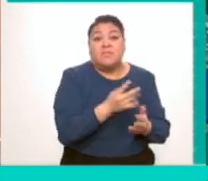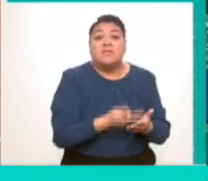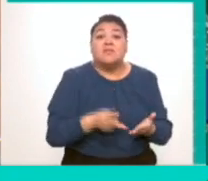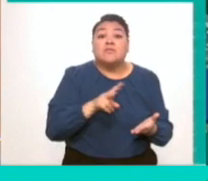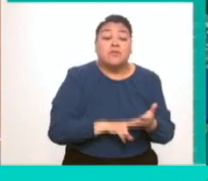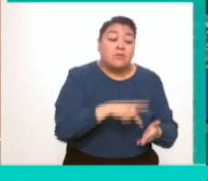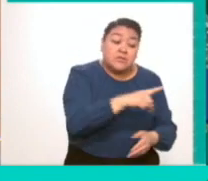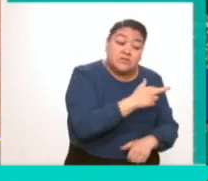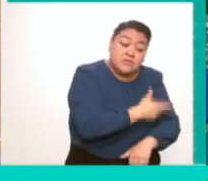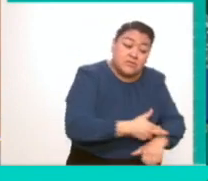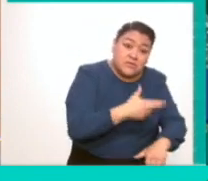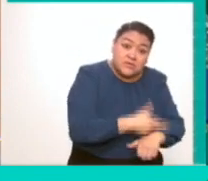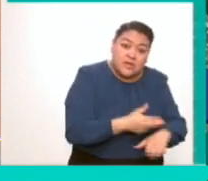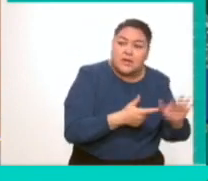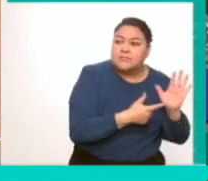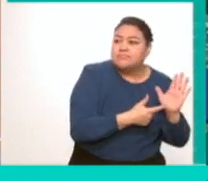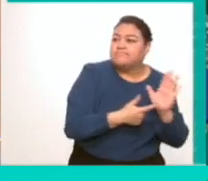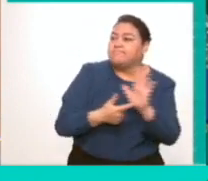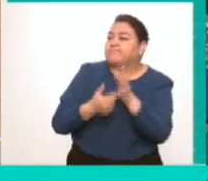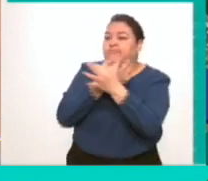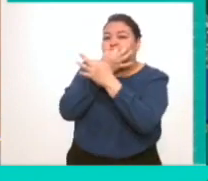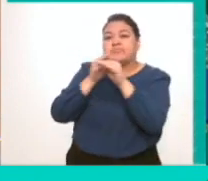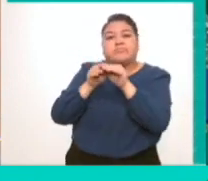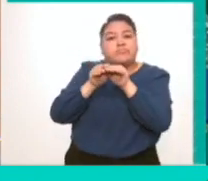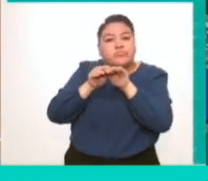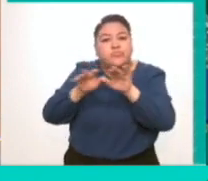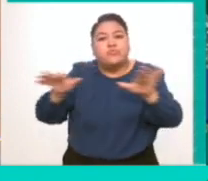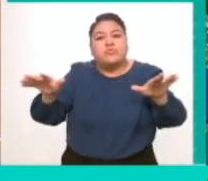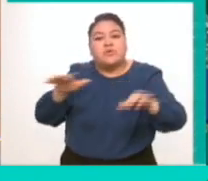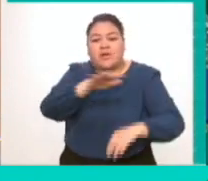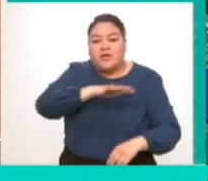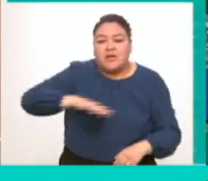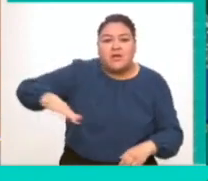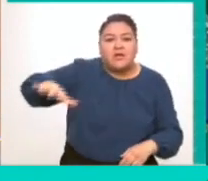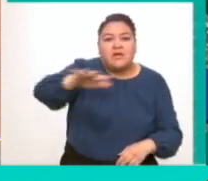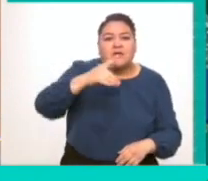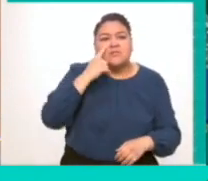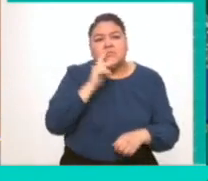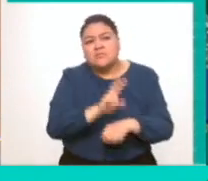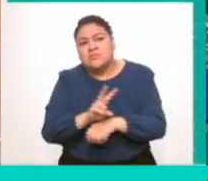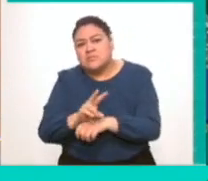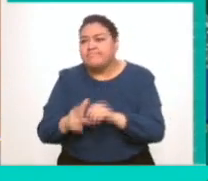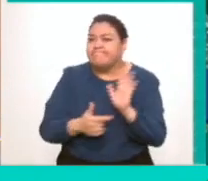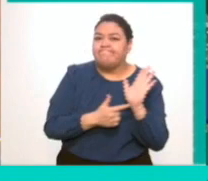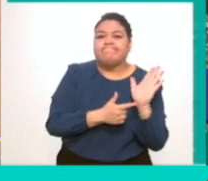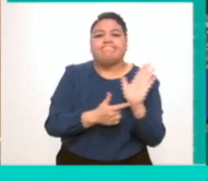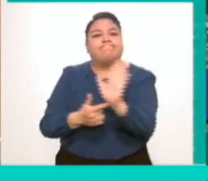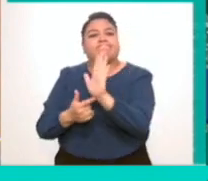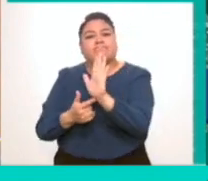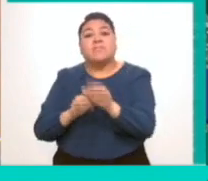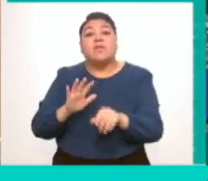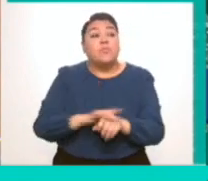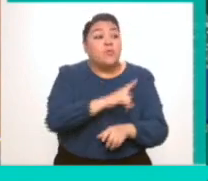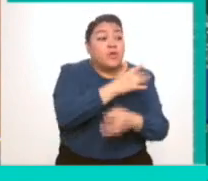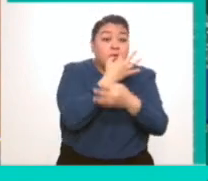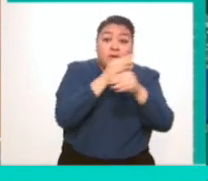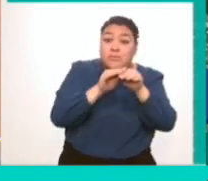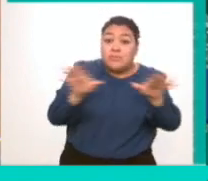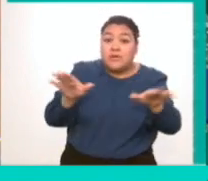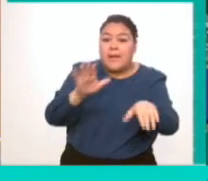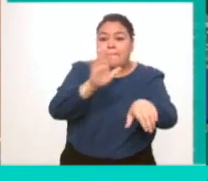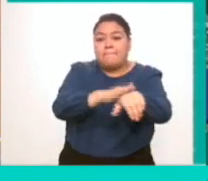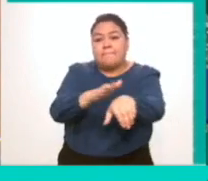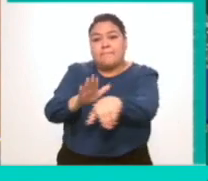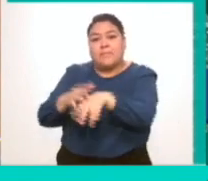sus acciones en el campo de la vigilancia medioambiental Pues a través de ello justamente se puede concientizar a la